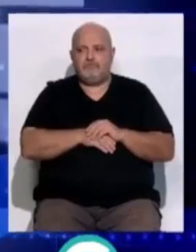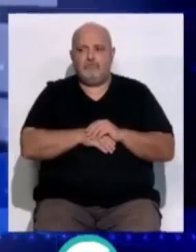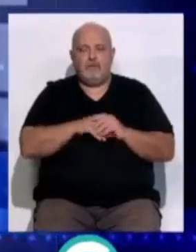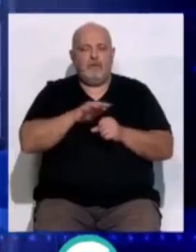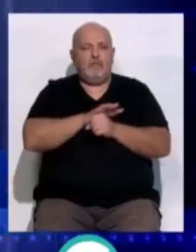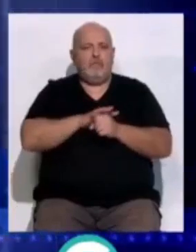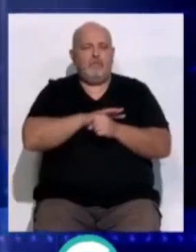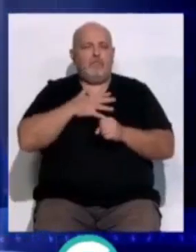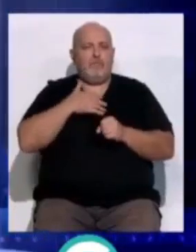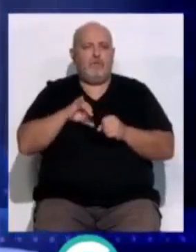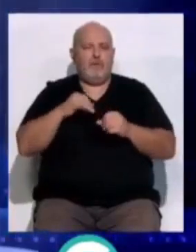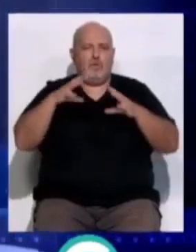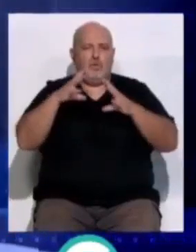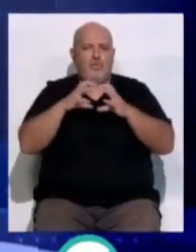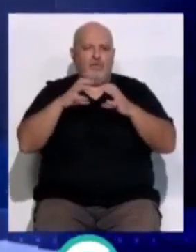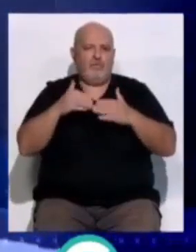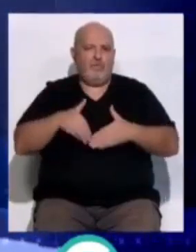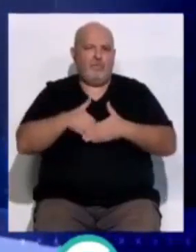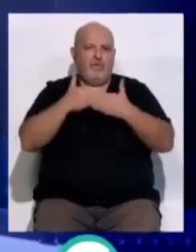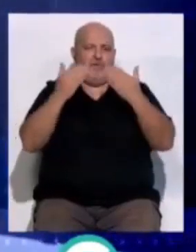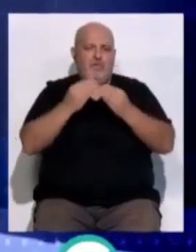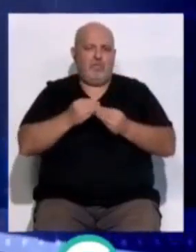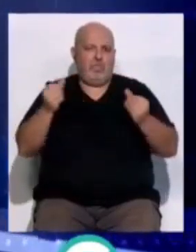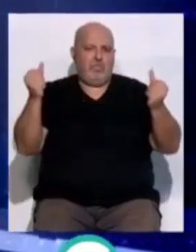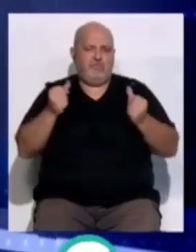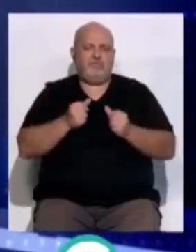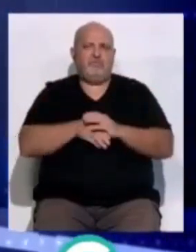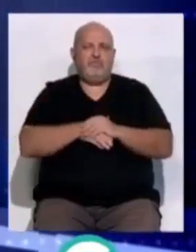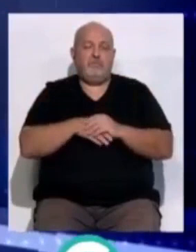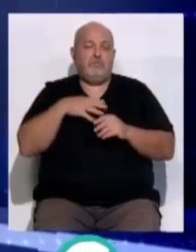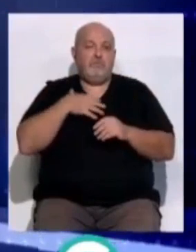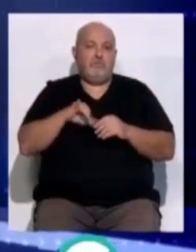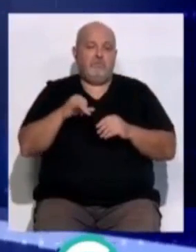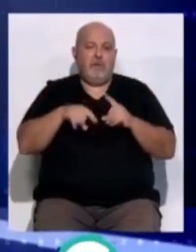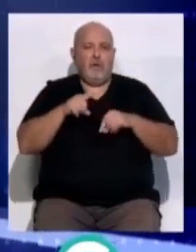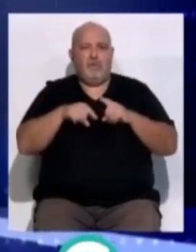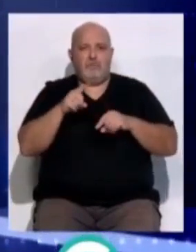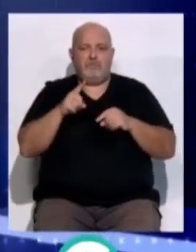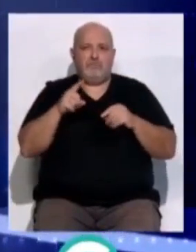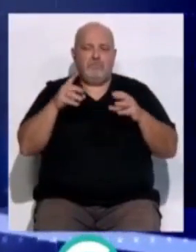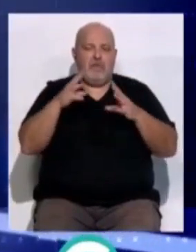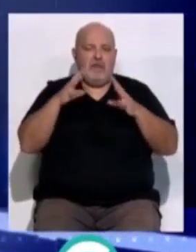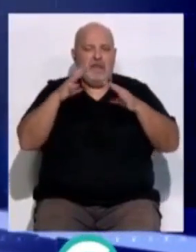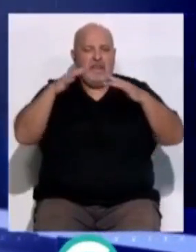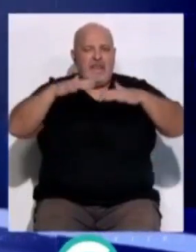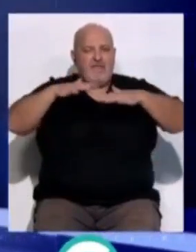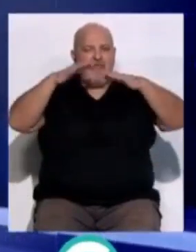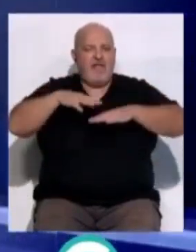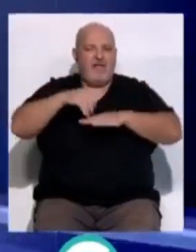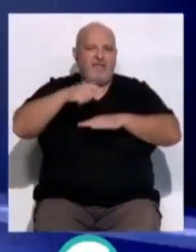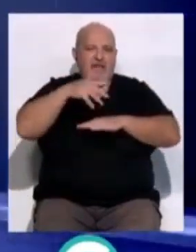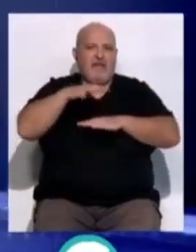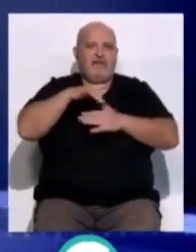Para la provincia se espera nubosidad matinal, tendiendo a despejado, y que podría estar acompañadas de nieblas en el campo de